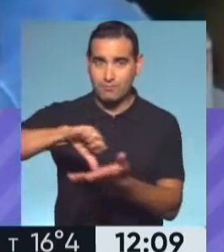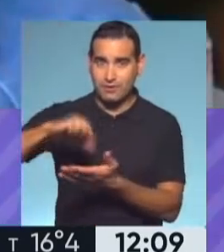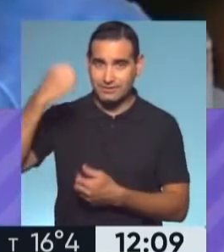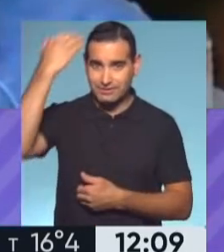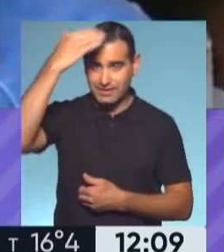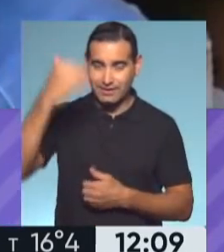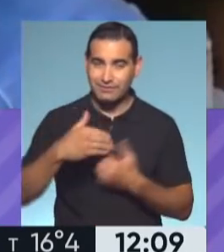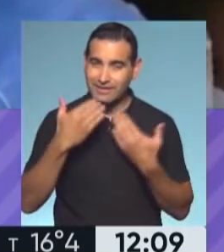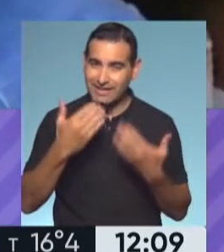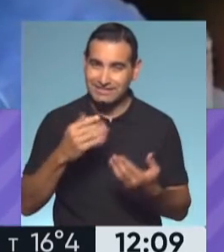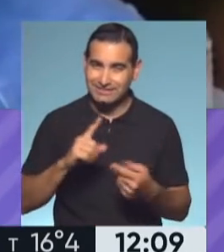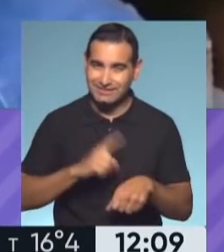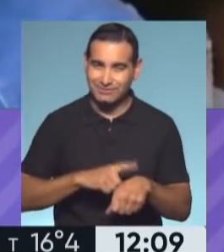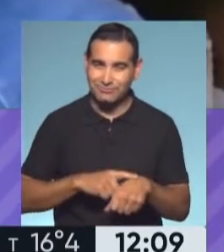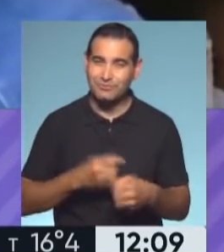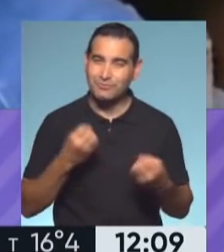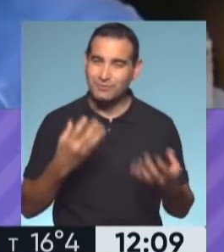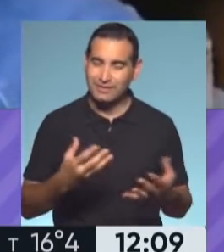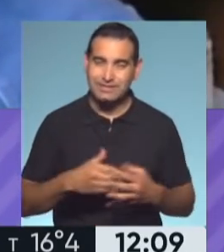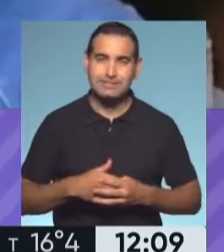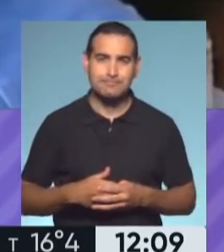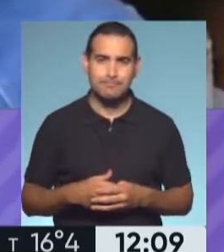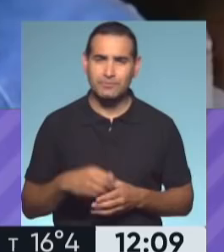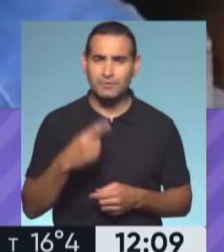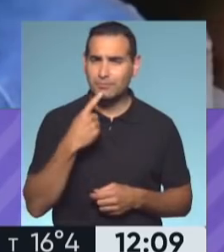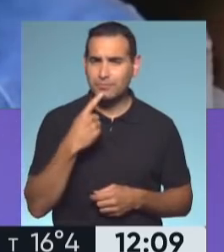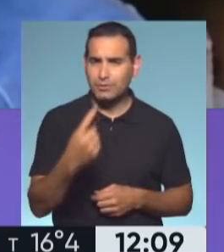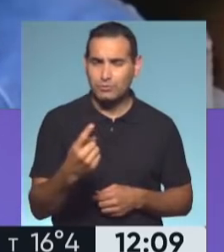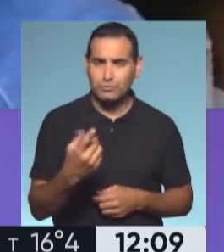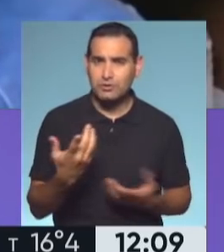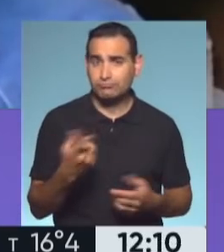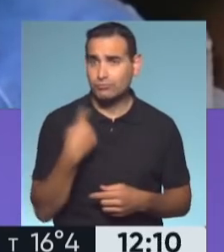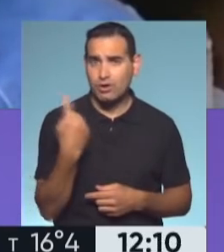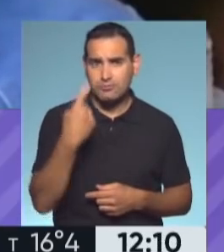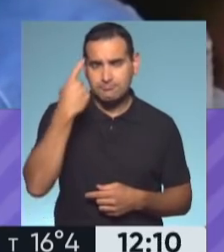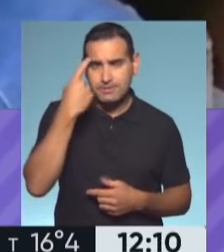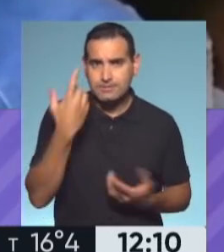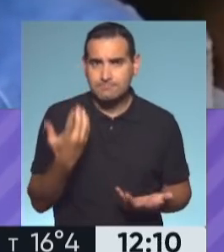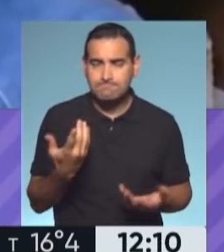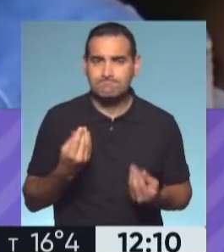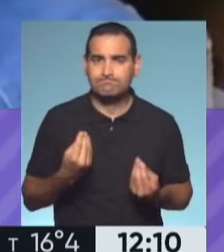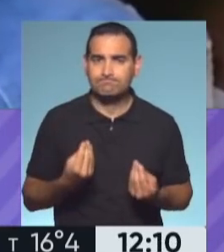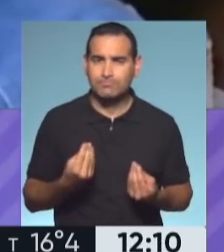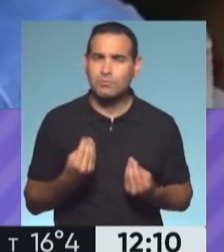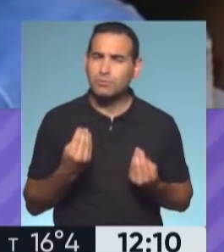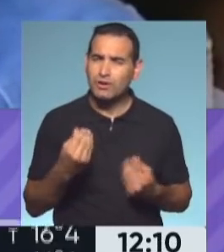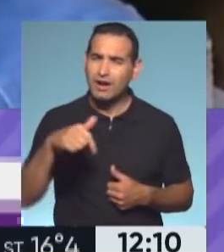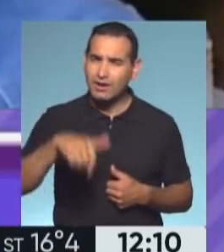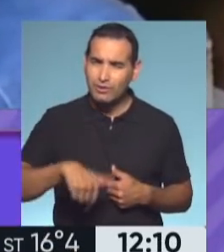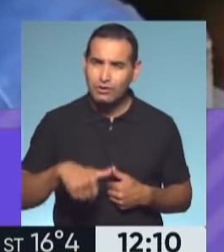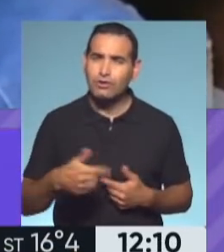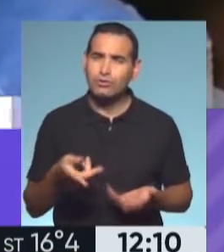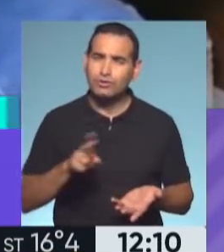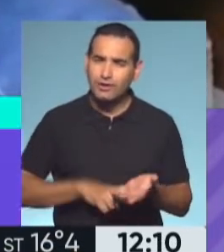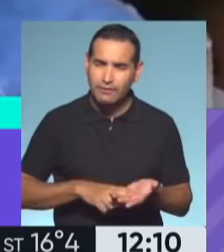minutos. ¿Qué tal? ¿Cómo andan? Bien, muy bien. Bueno, la primera pregunta, nos preguntamos muchos, justamente, ¿por qué en este momento nuevamente